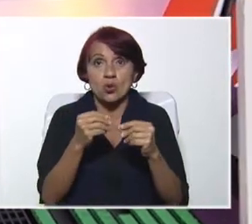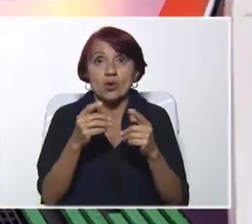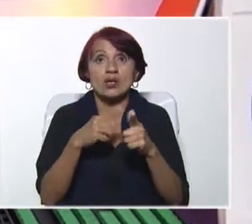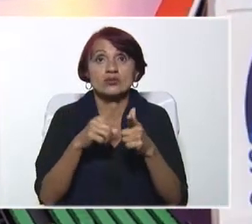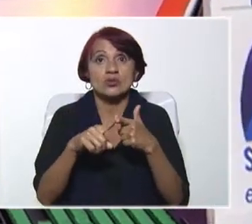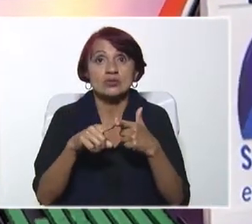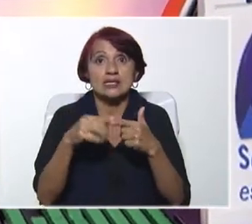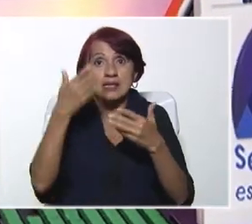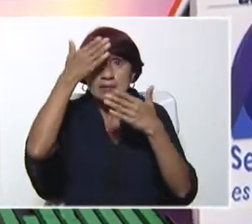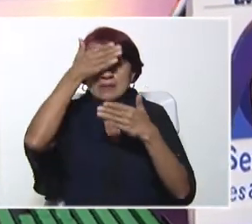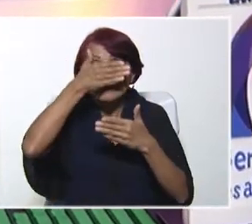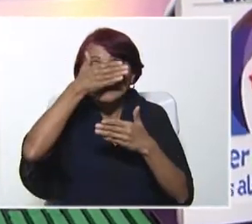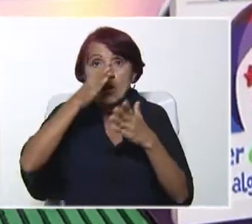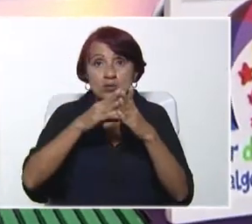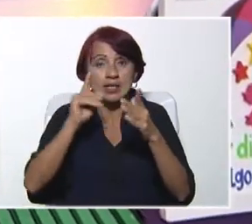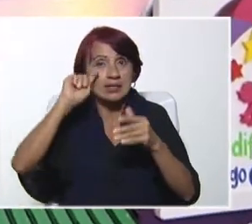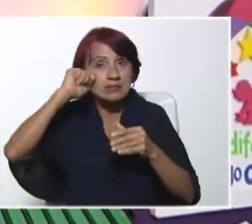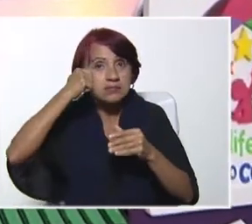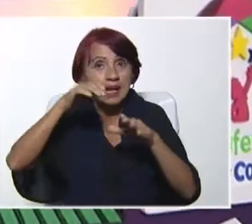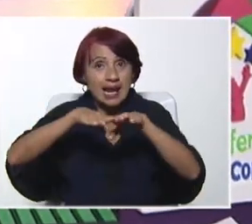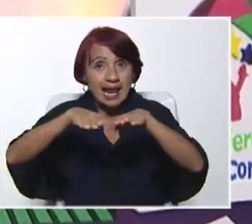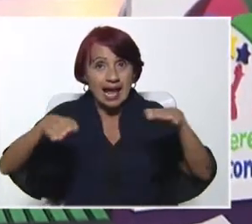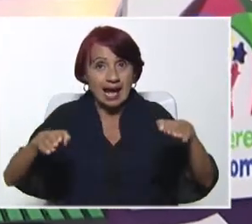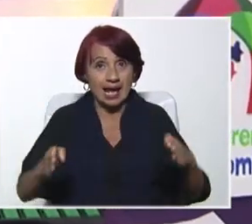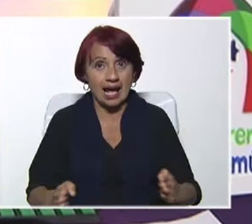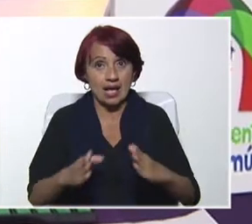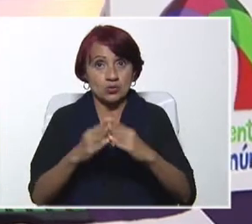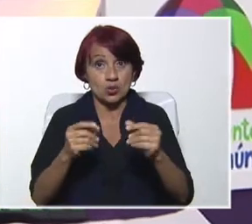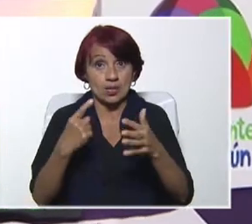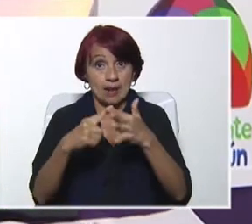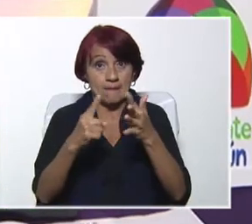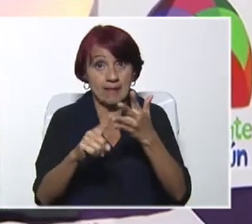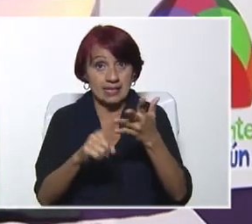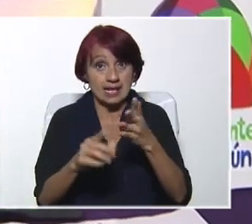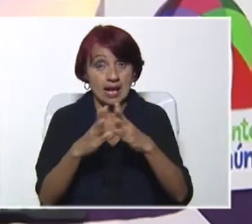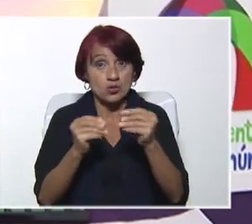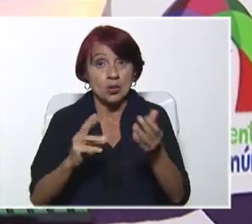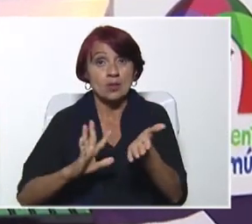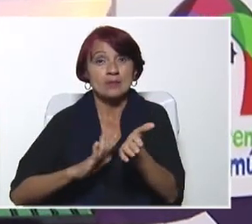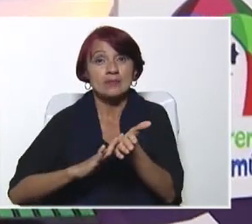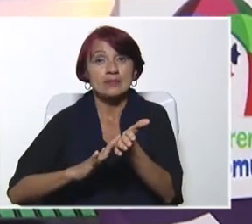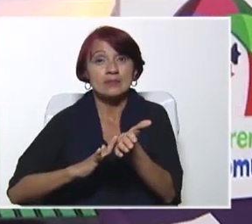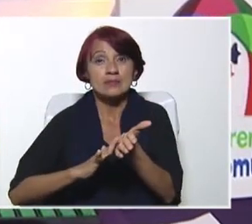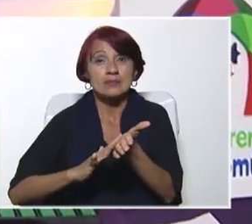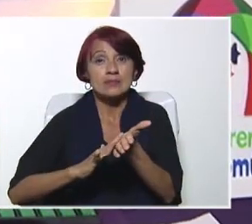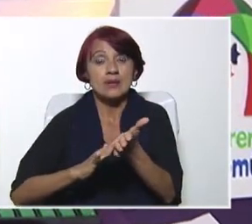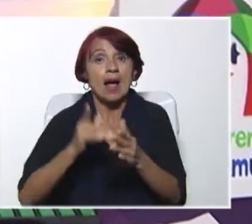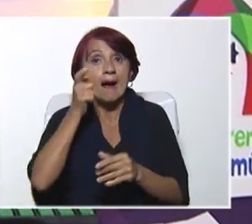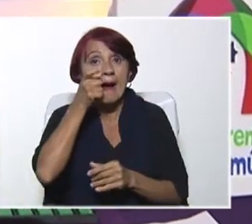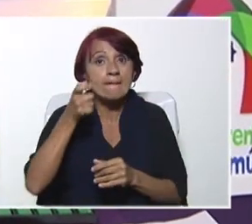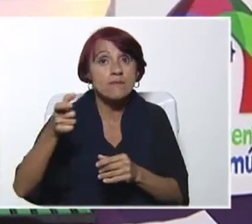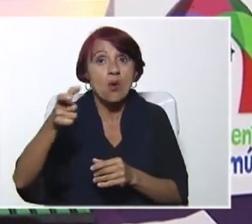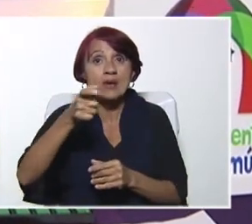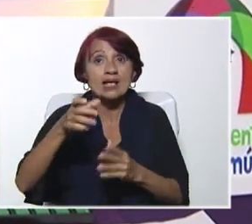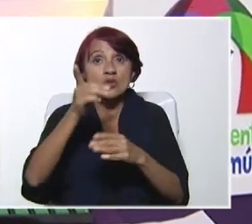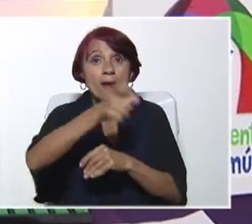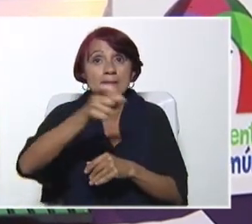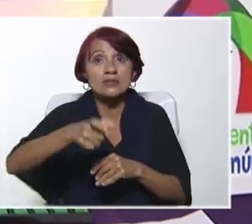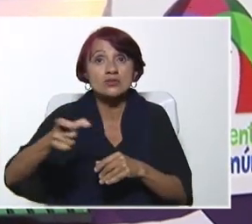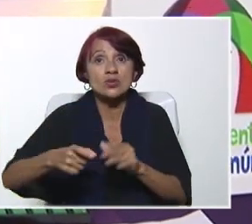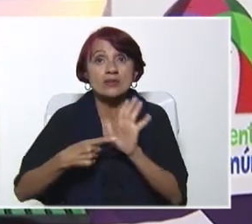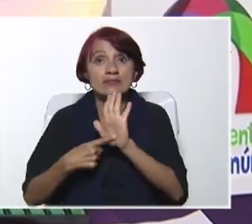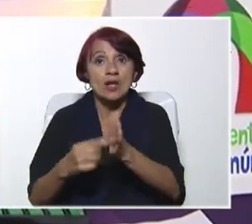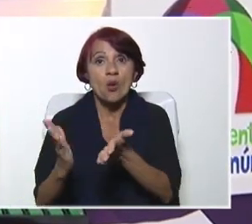caja aritmética, recordando que este es el material utilizado para esta población y que va a representar